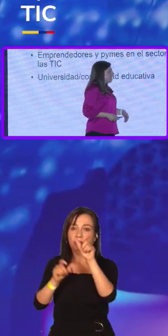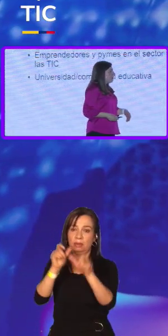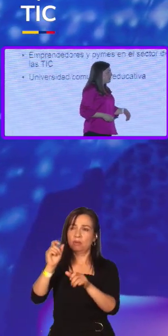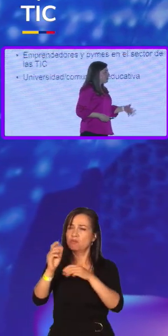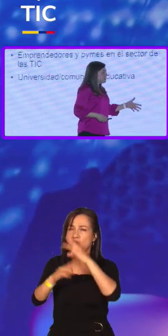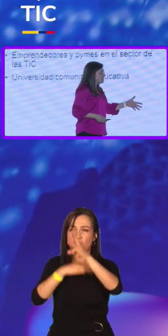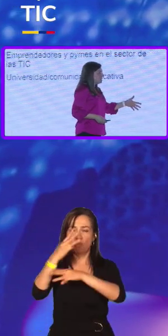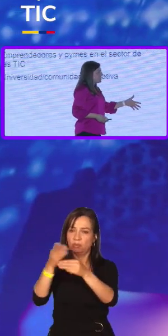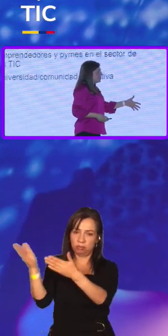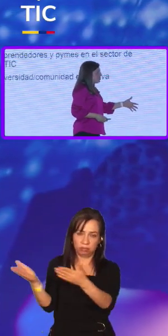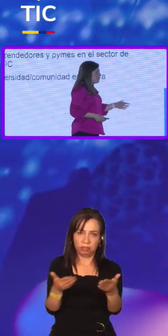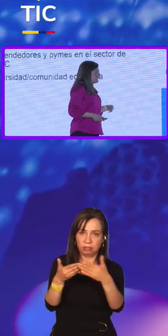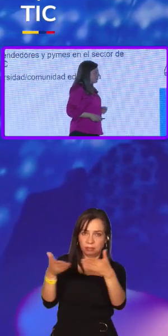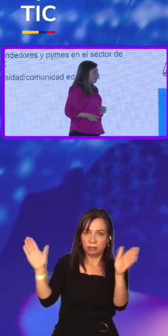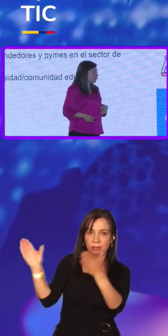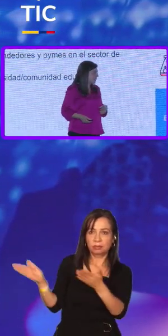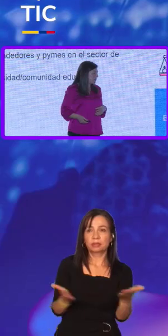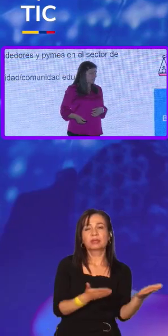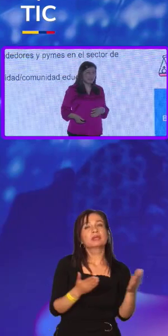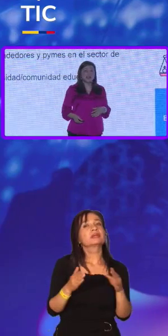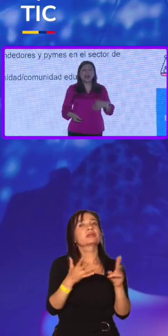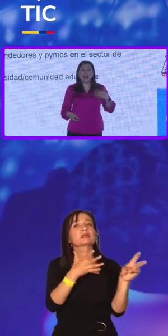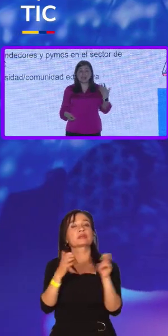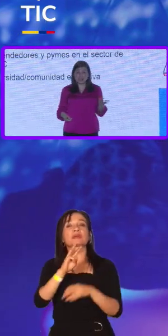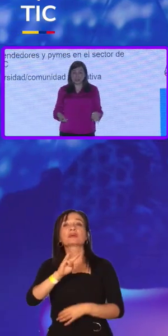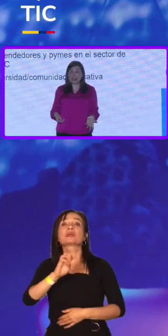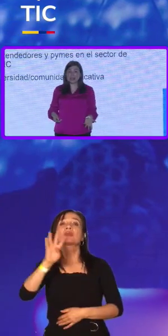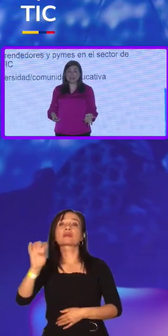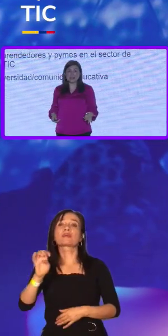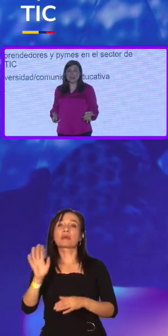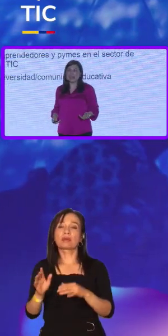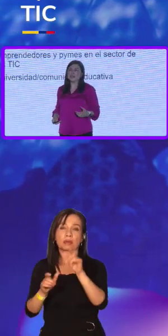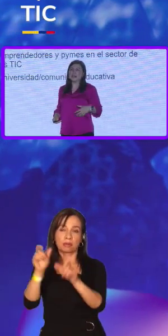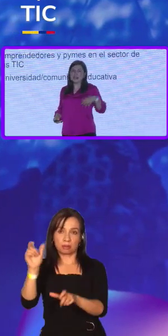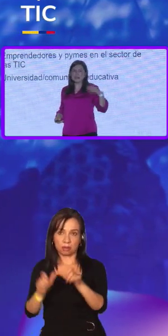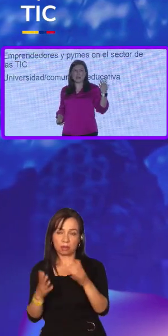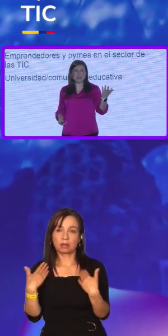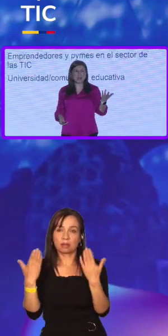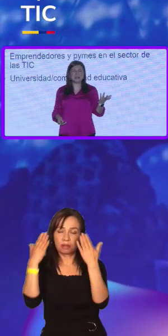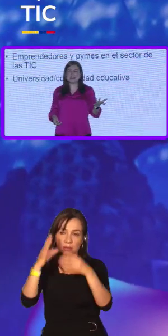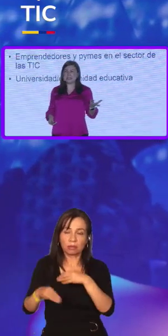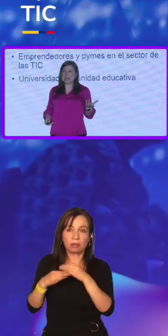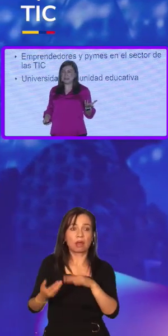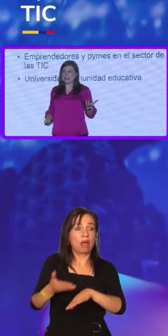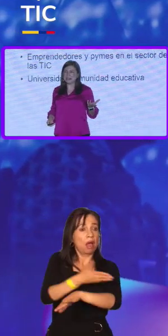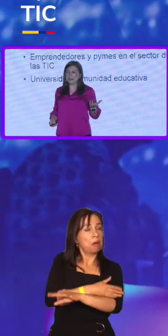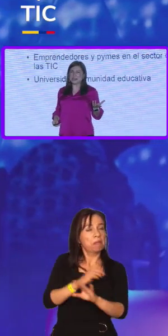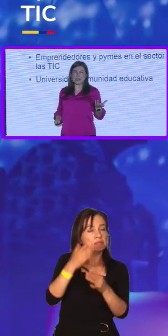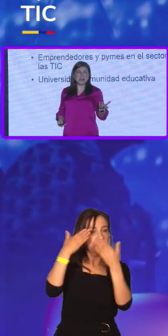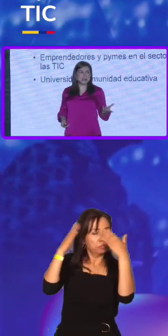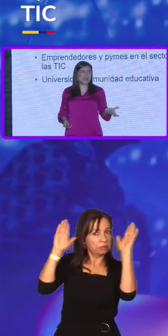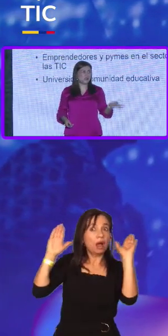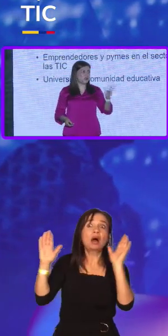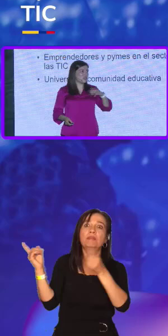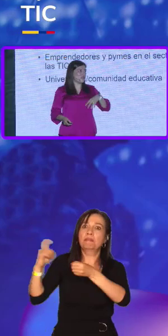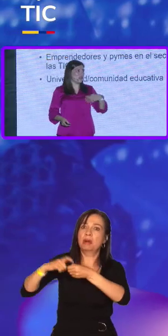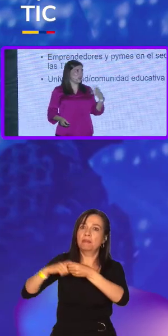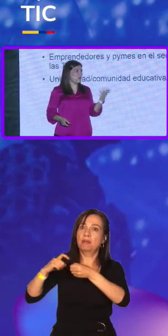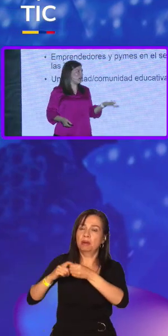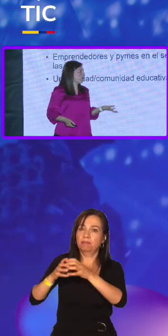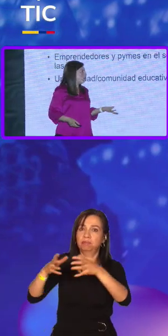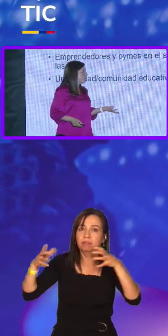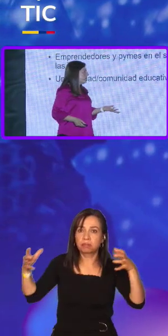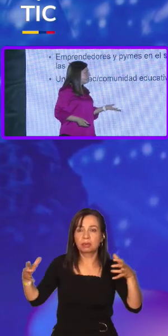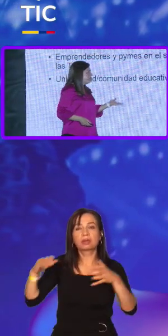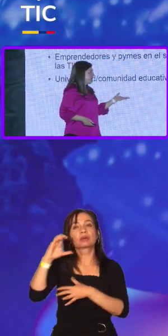mundo, y hemos logrado entonces 789 beneficiarios adicionales que no teníamos mapeados inicialmente, ¿verdad?